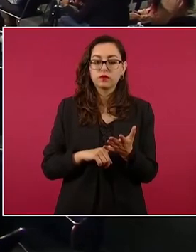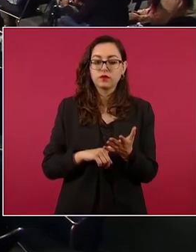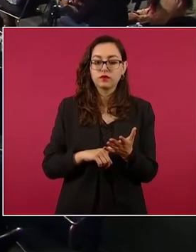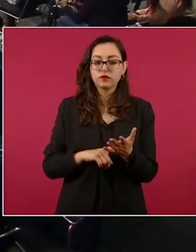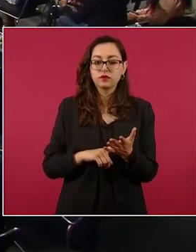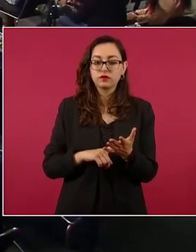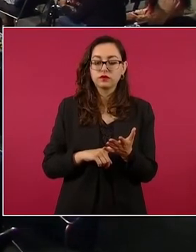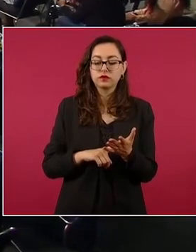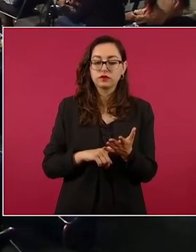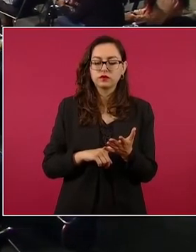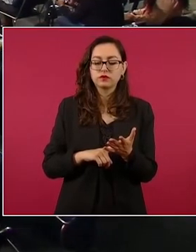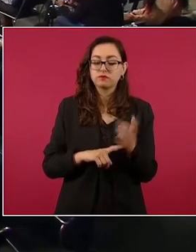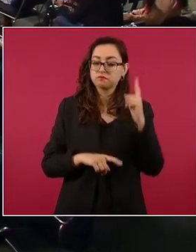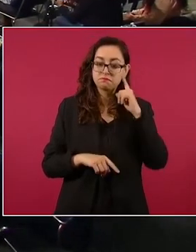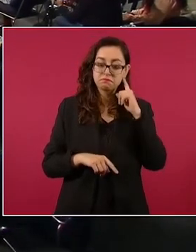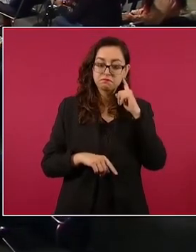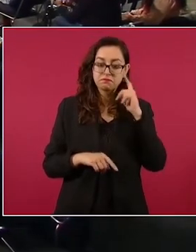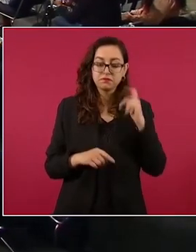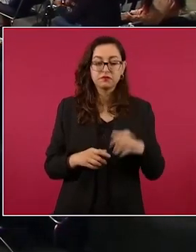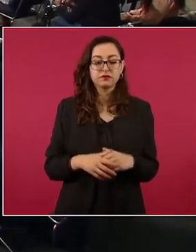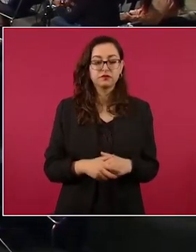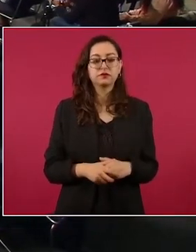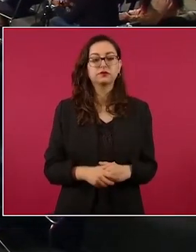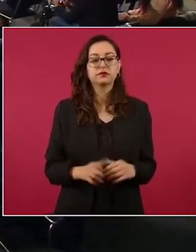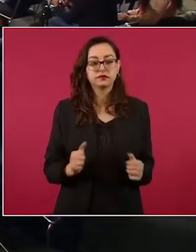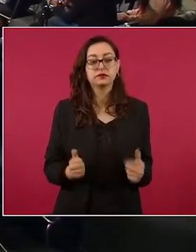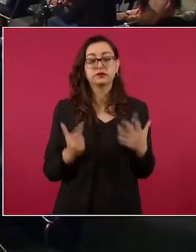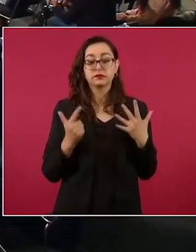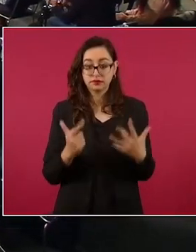autorizó 3,300 millones, digo, sí, 7,000